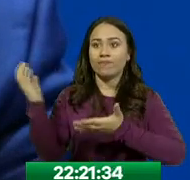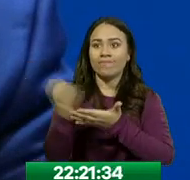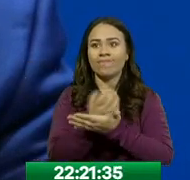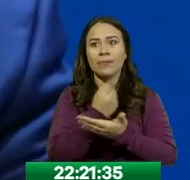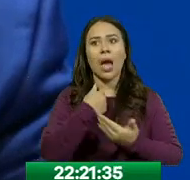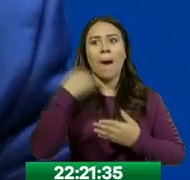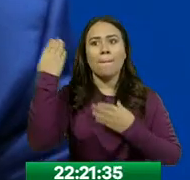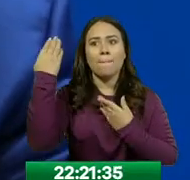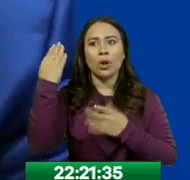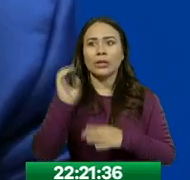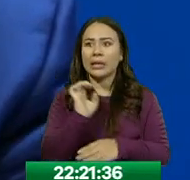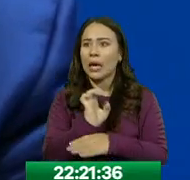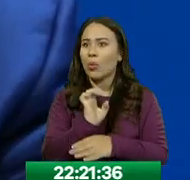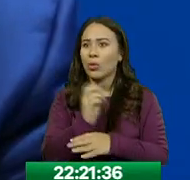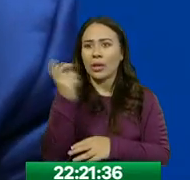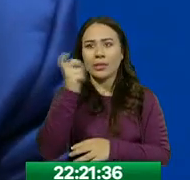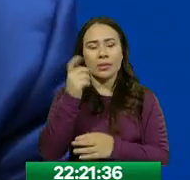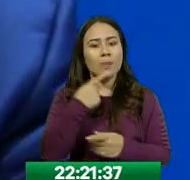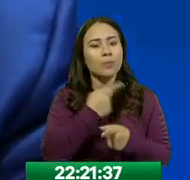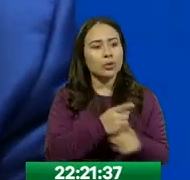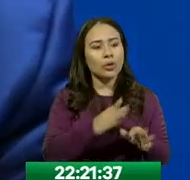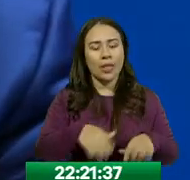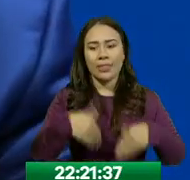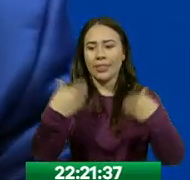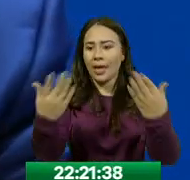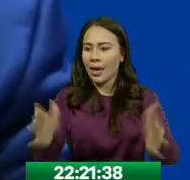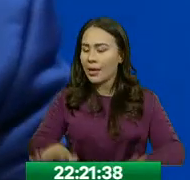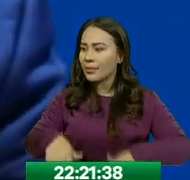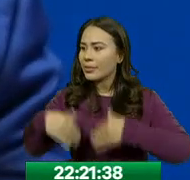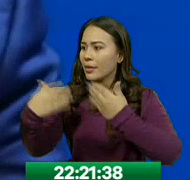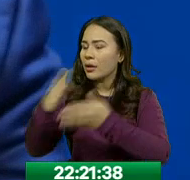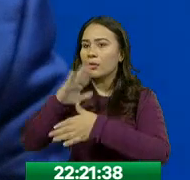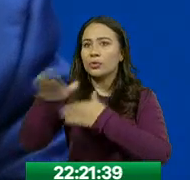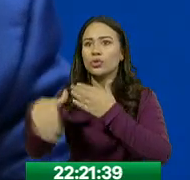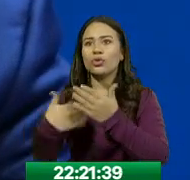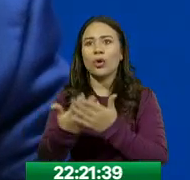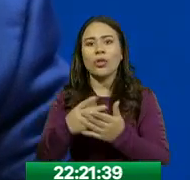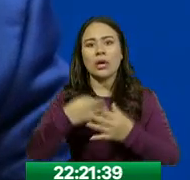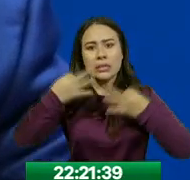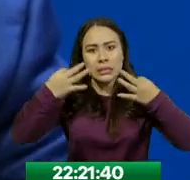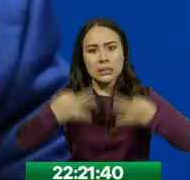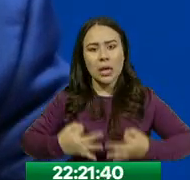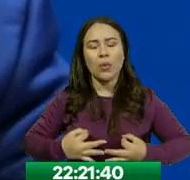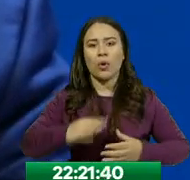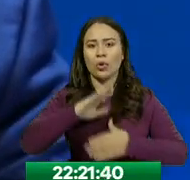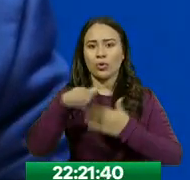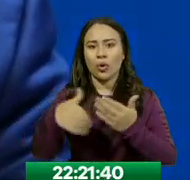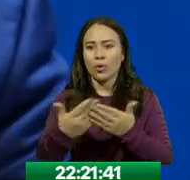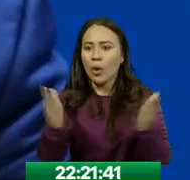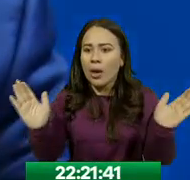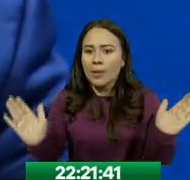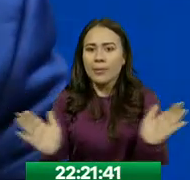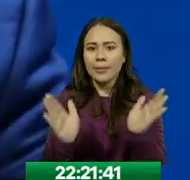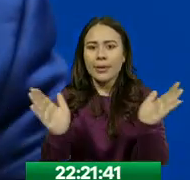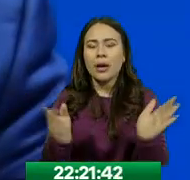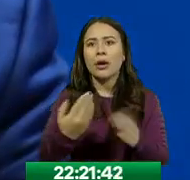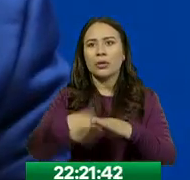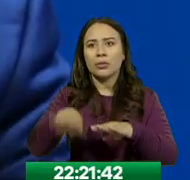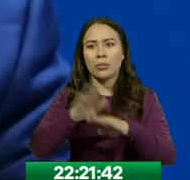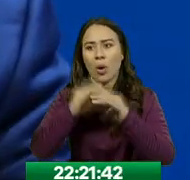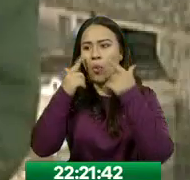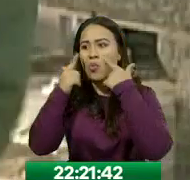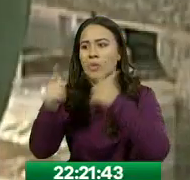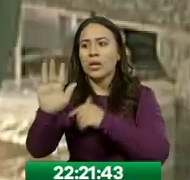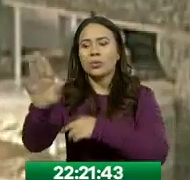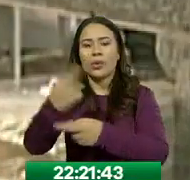política de Estado. Por eso ofrecemos al inversionista todas las garantías, todos los incentivos para resguardar sus